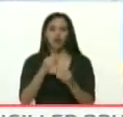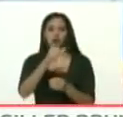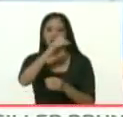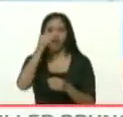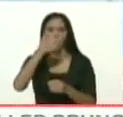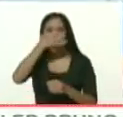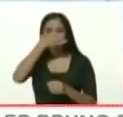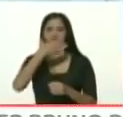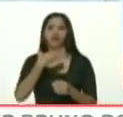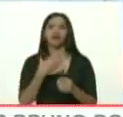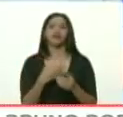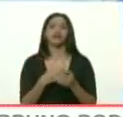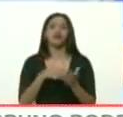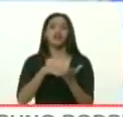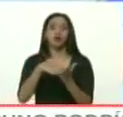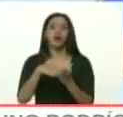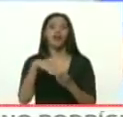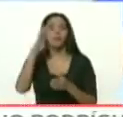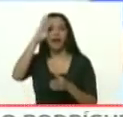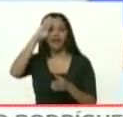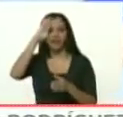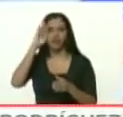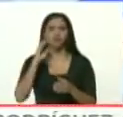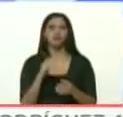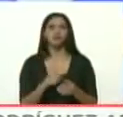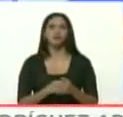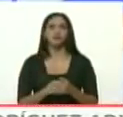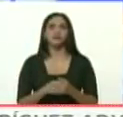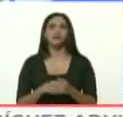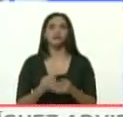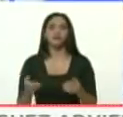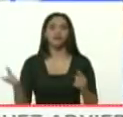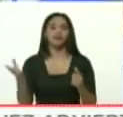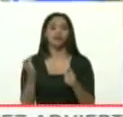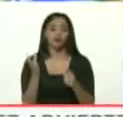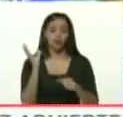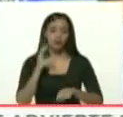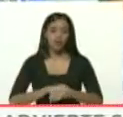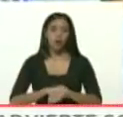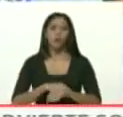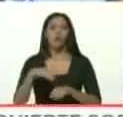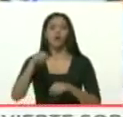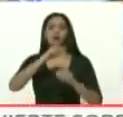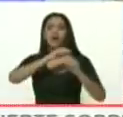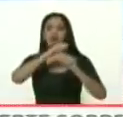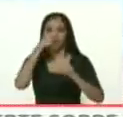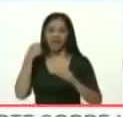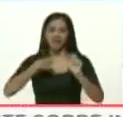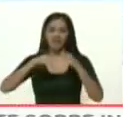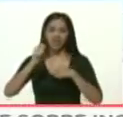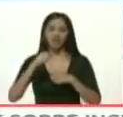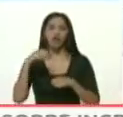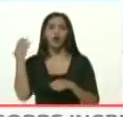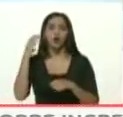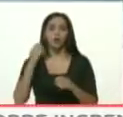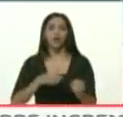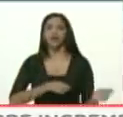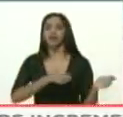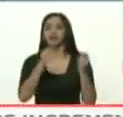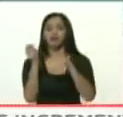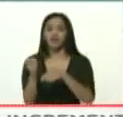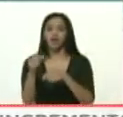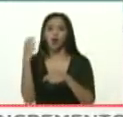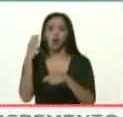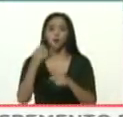Rastrojos en Barinas. Estaba solicitado por narcotráfico, lo entregamos a Colombia y fue extraditado a Estados Unidos, que